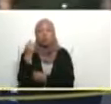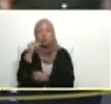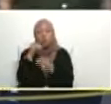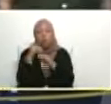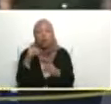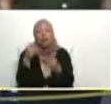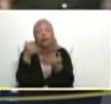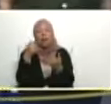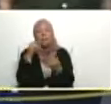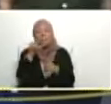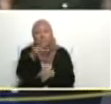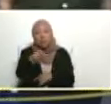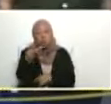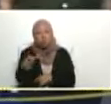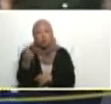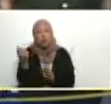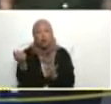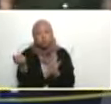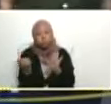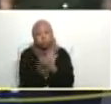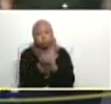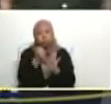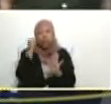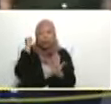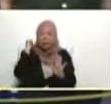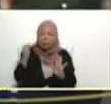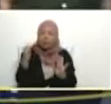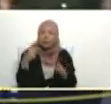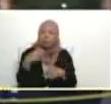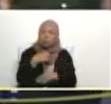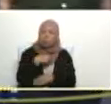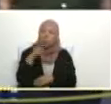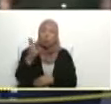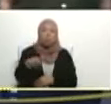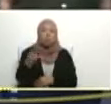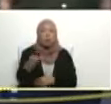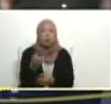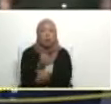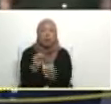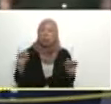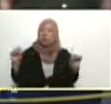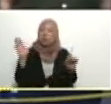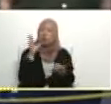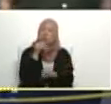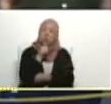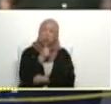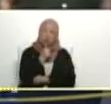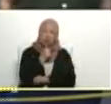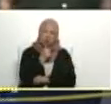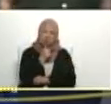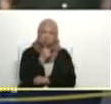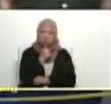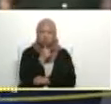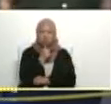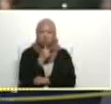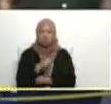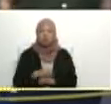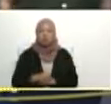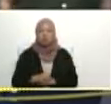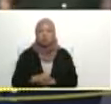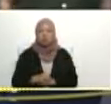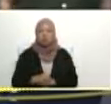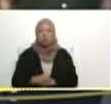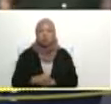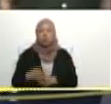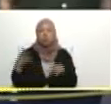mercenarios, no son dignos, no han sido dignos nunca de portar estos símbolos. Y